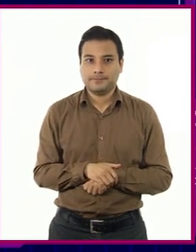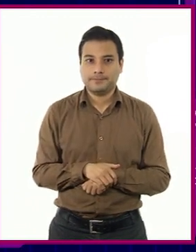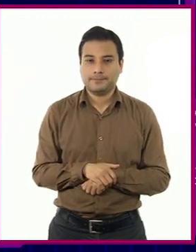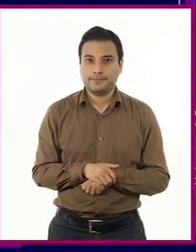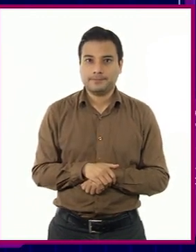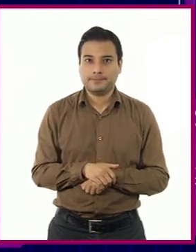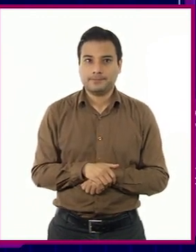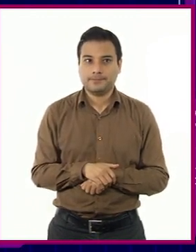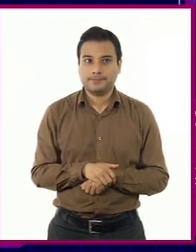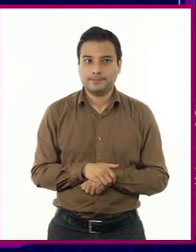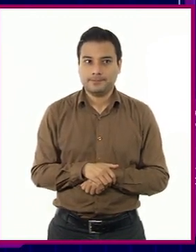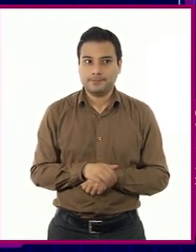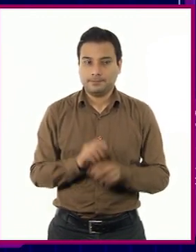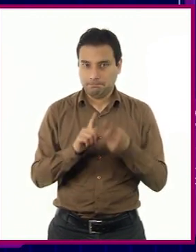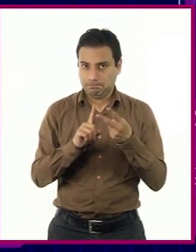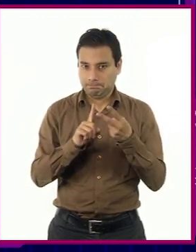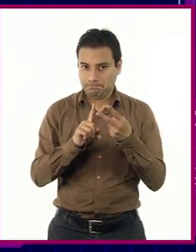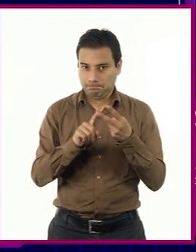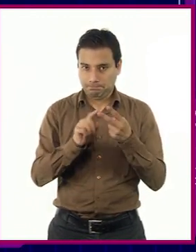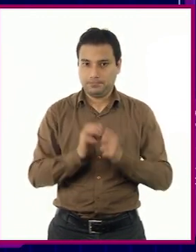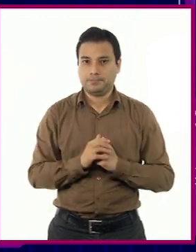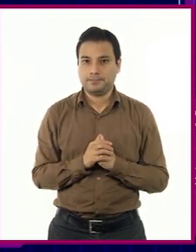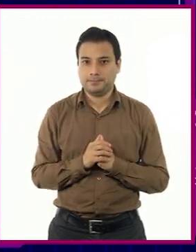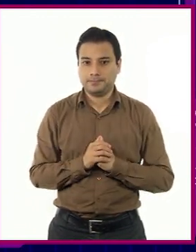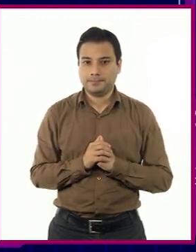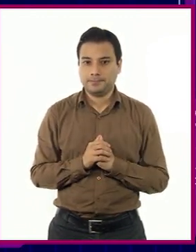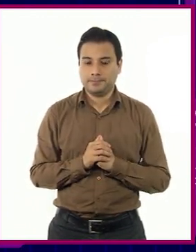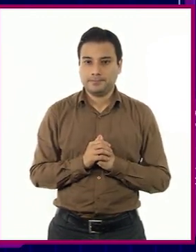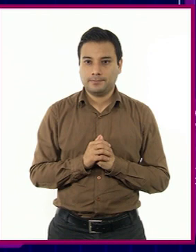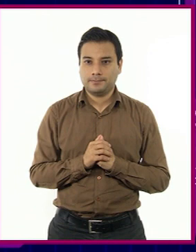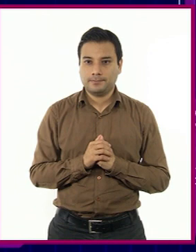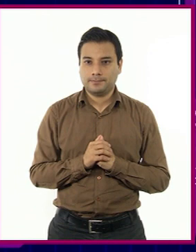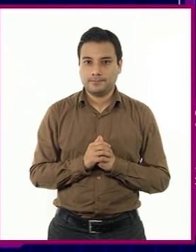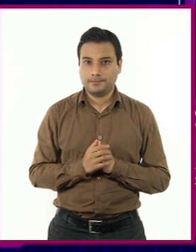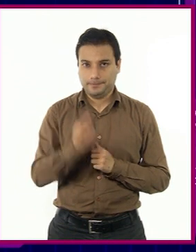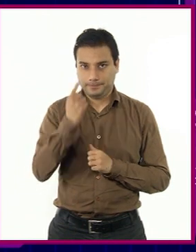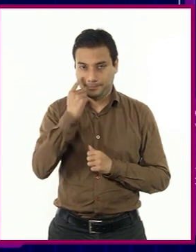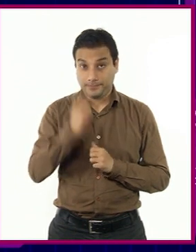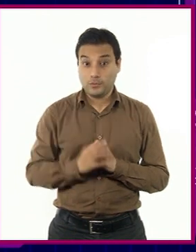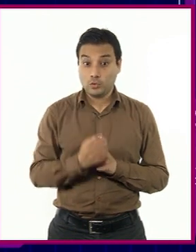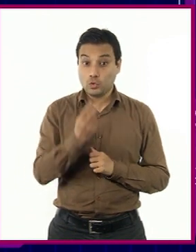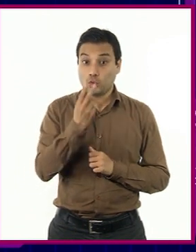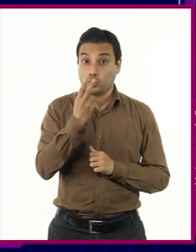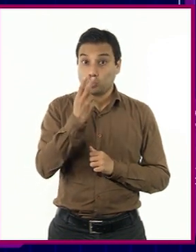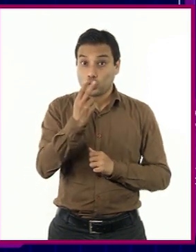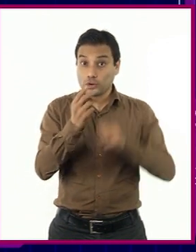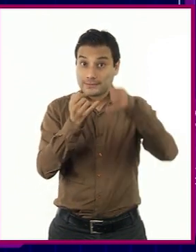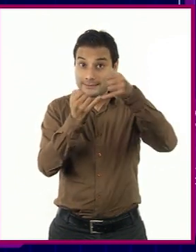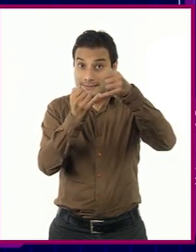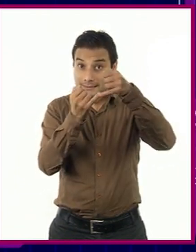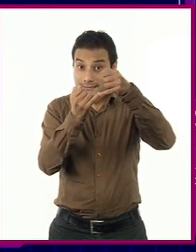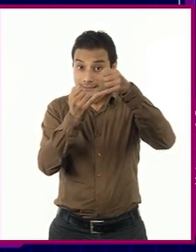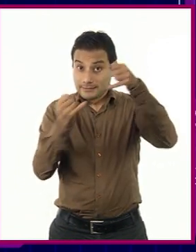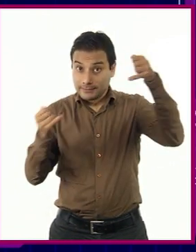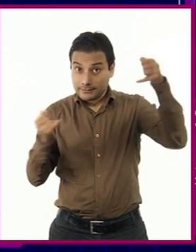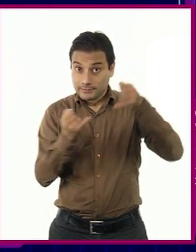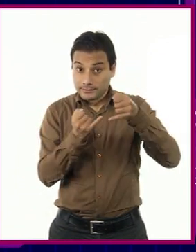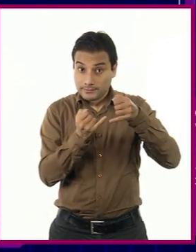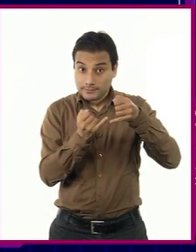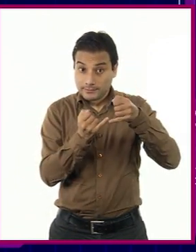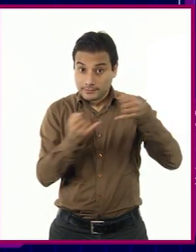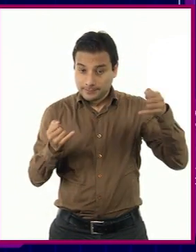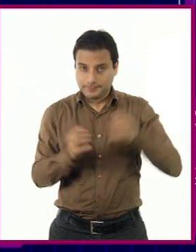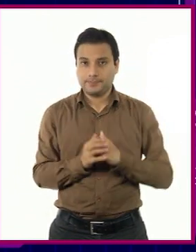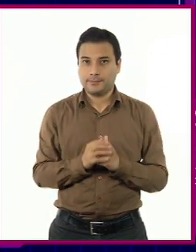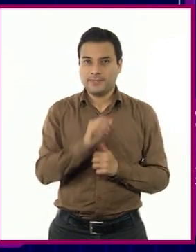Inciso B. Al prolongar dos lados opuestos del paralelogramo, en este caso AC